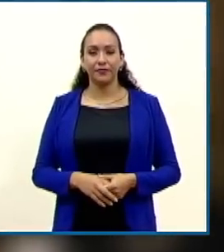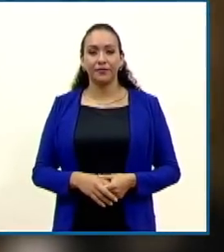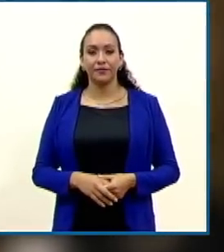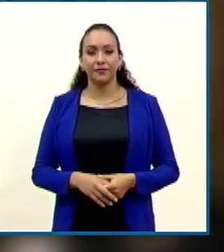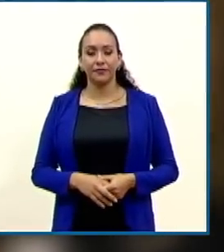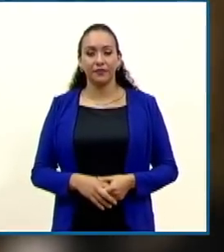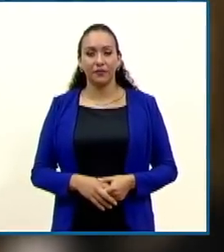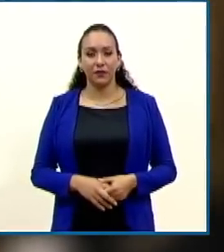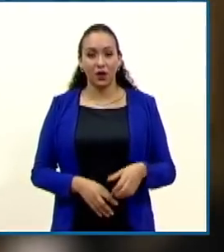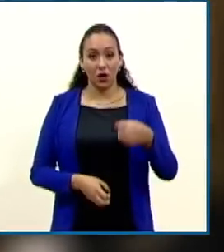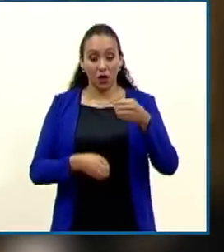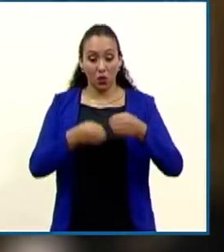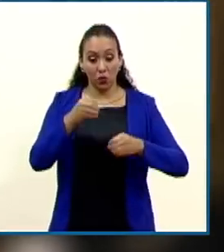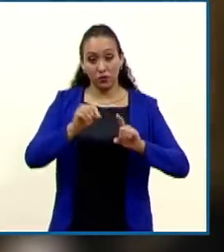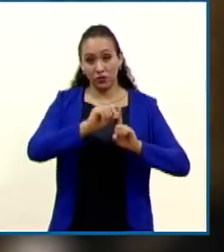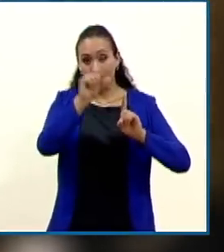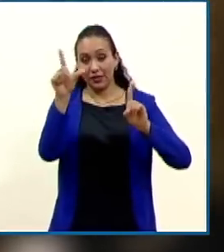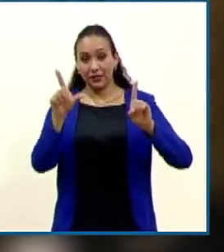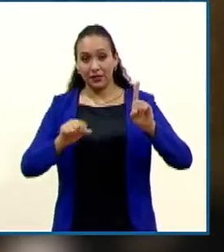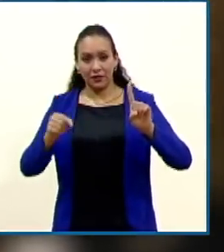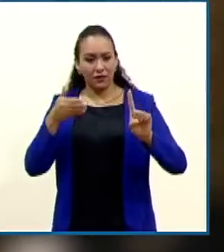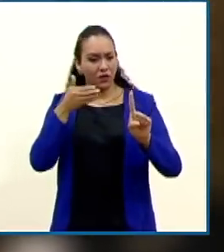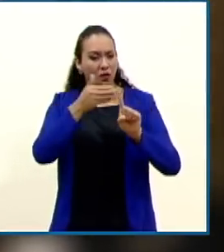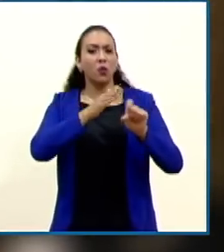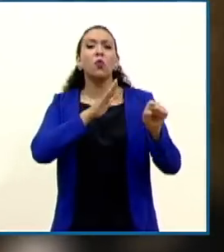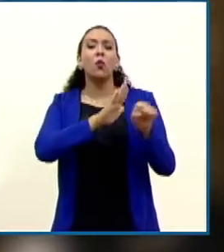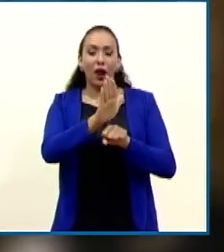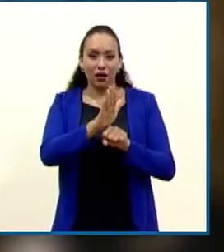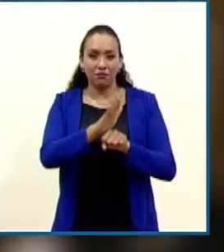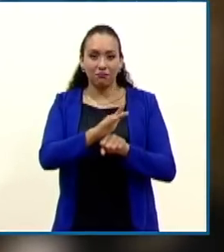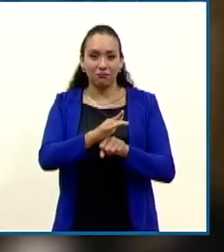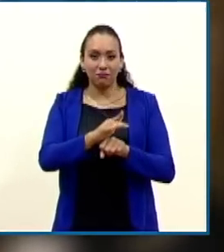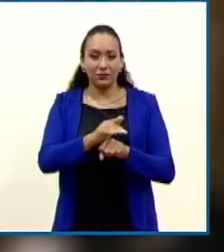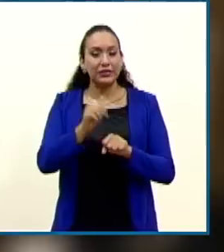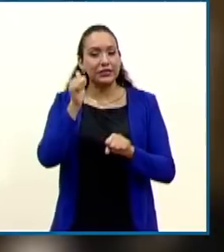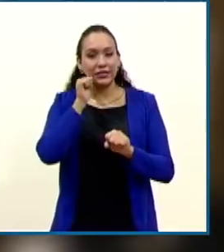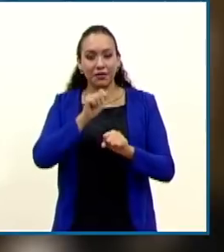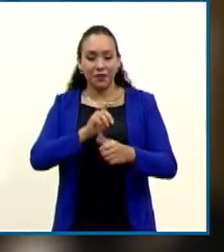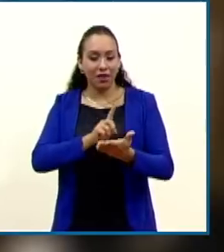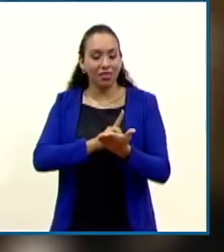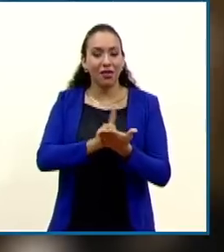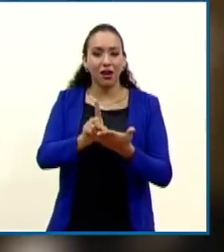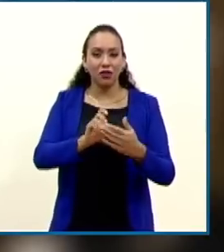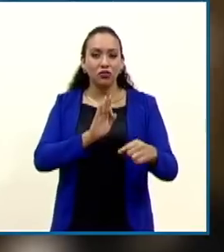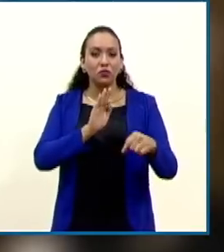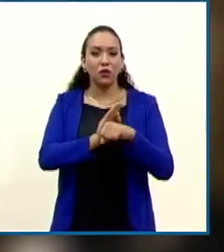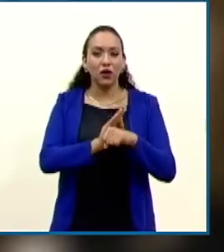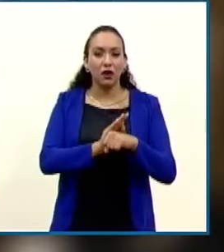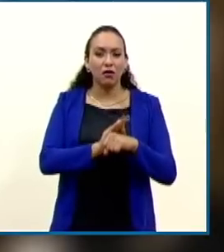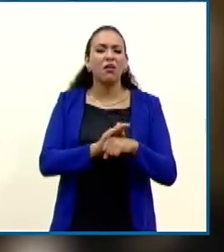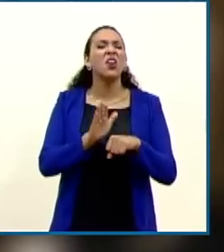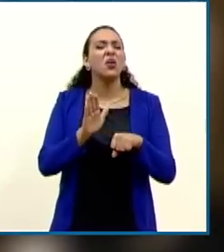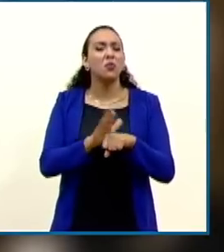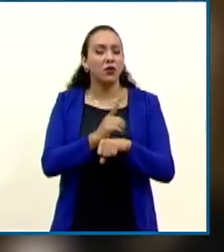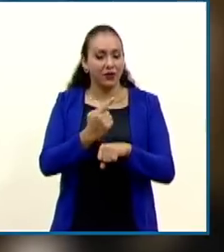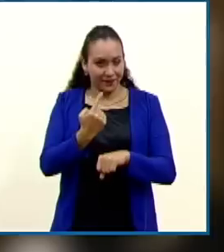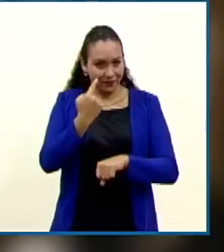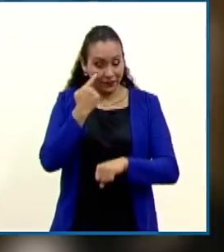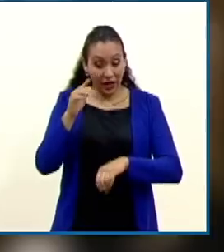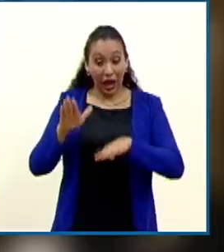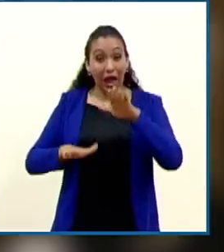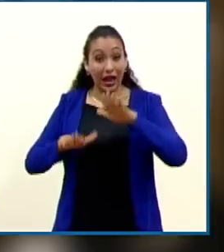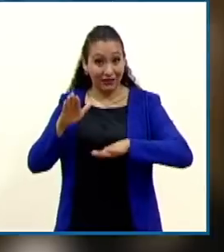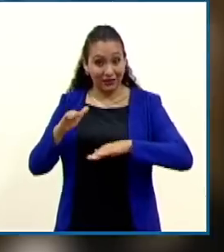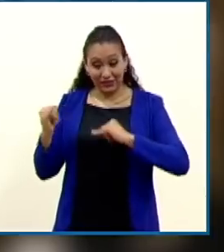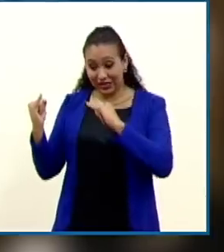Porque la justicia federal tiene como objetivo defender los derechos frente a la autoridad. Es precisamente esa su